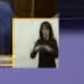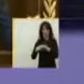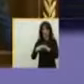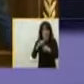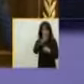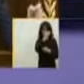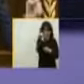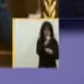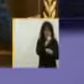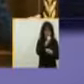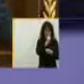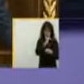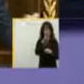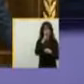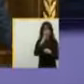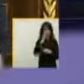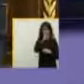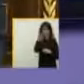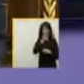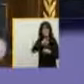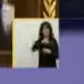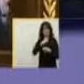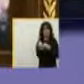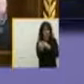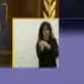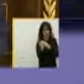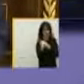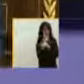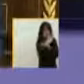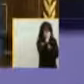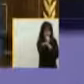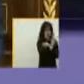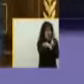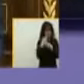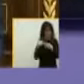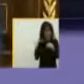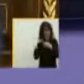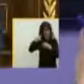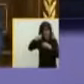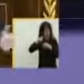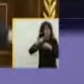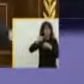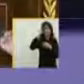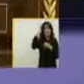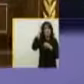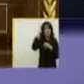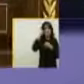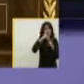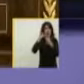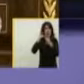Para evitar que hubiese este tipo de maniobras, a solución era moi sinxela. O rei encarga a